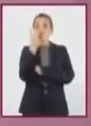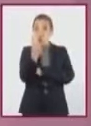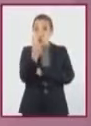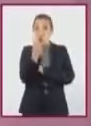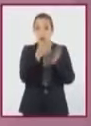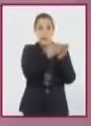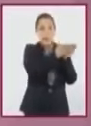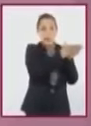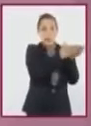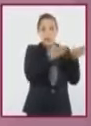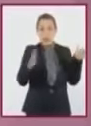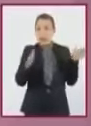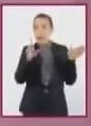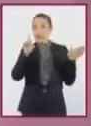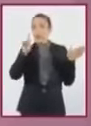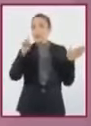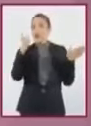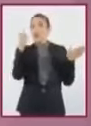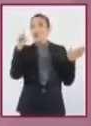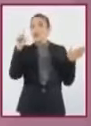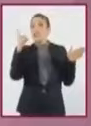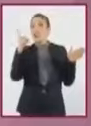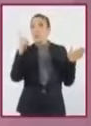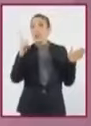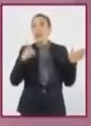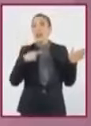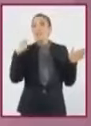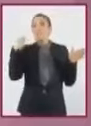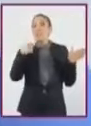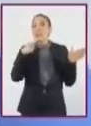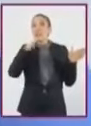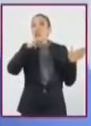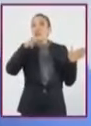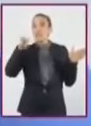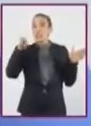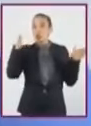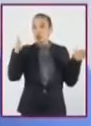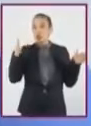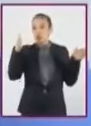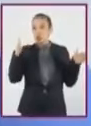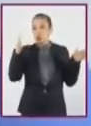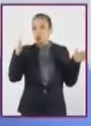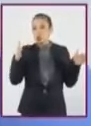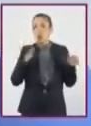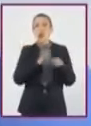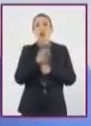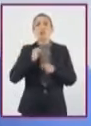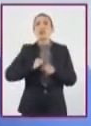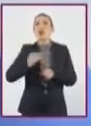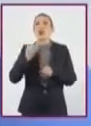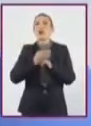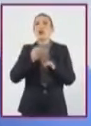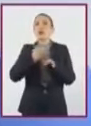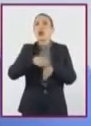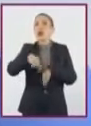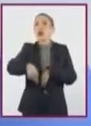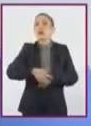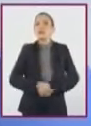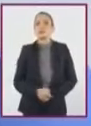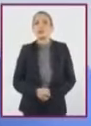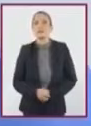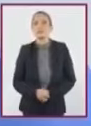y abarca el 31 de diciembre de 1900. ¿En qué siglo estamos en la